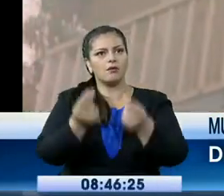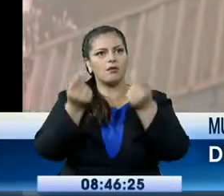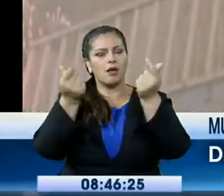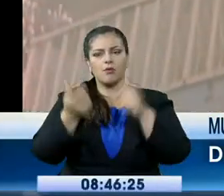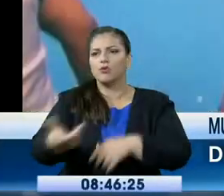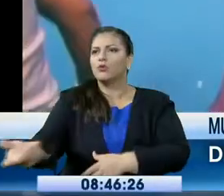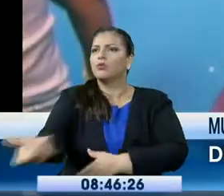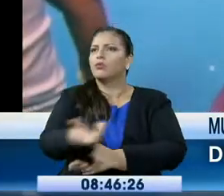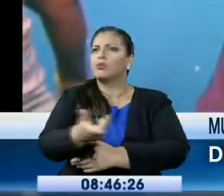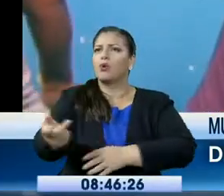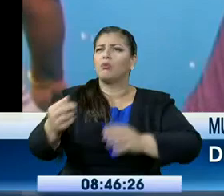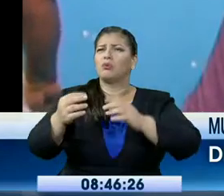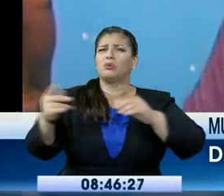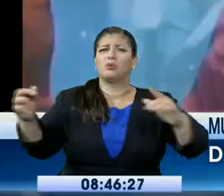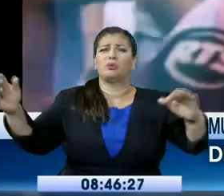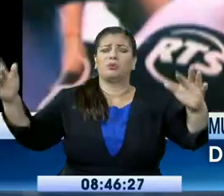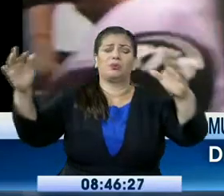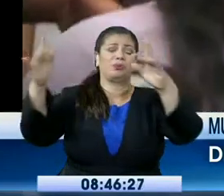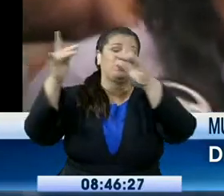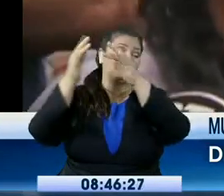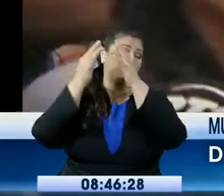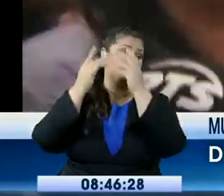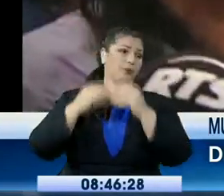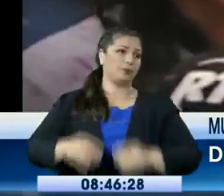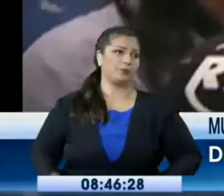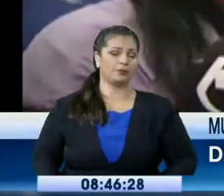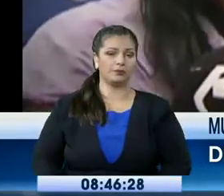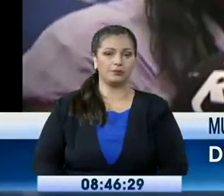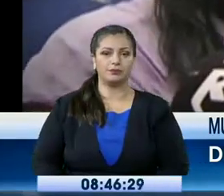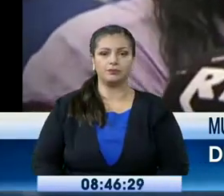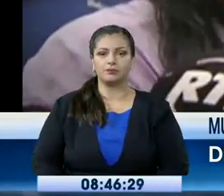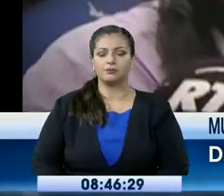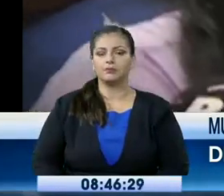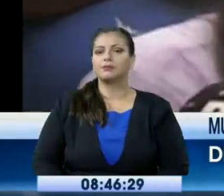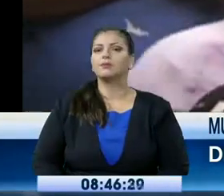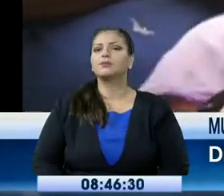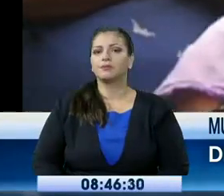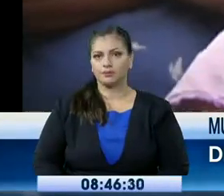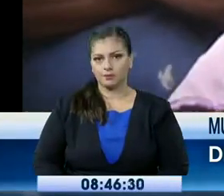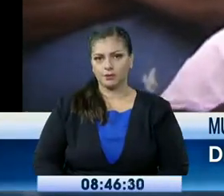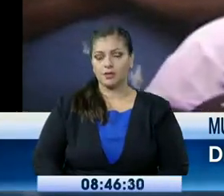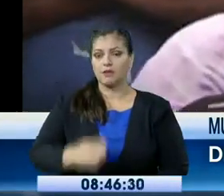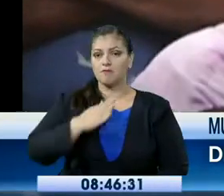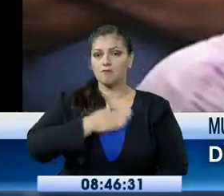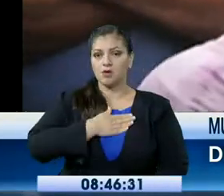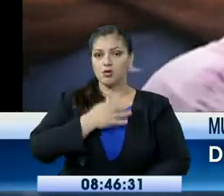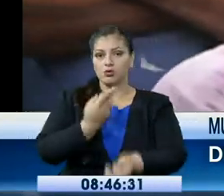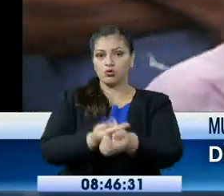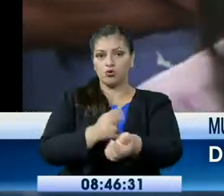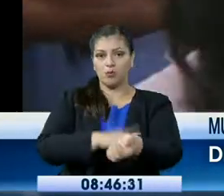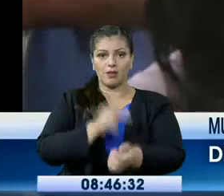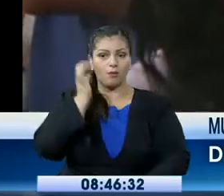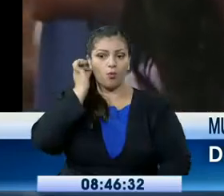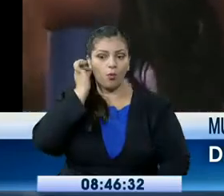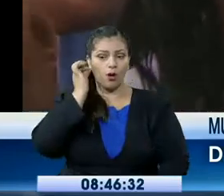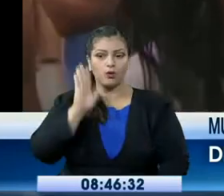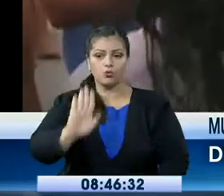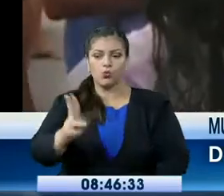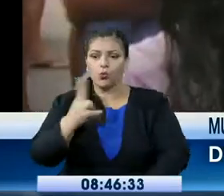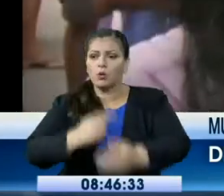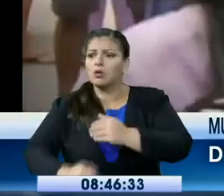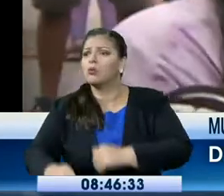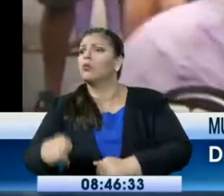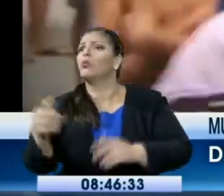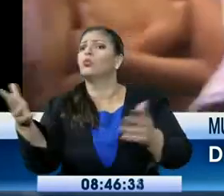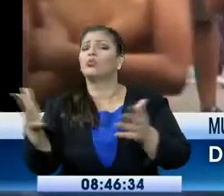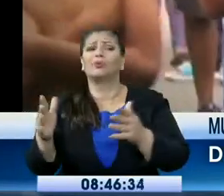mucho humo y más nerviosismo. Se han entrado a buscar, pero el hijo de mi sobrina no aparece. Ya. Dice mi sobrina que lo ha visto salir